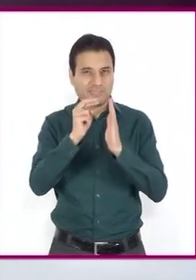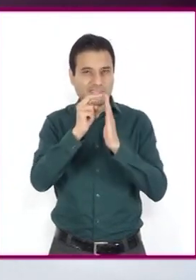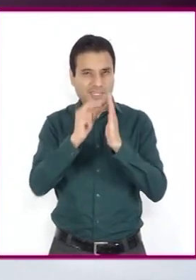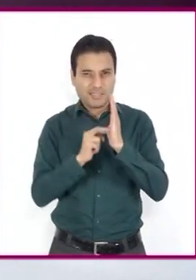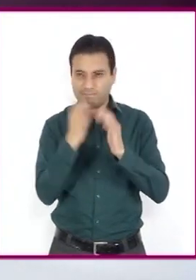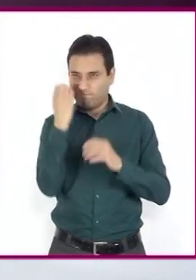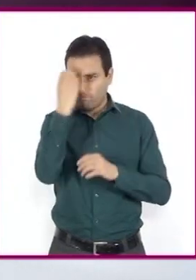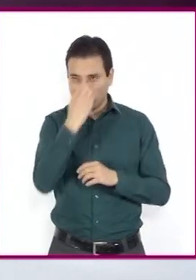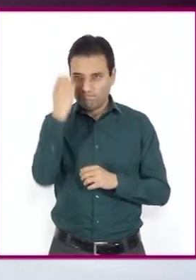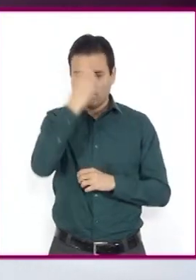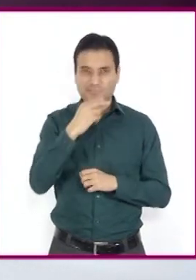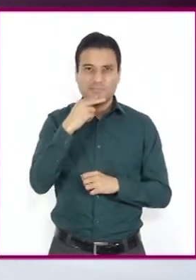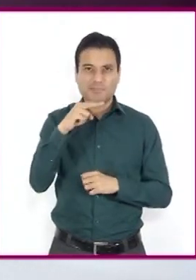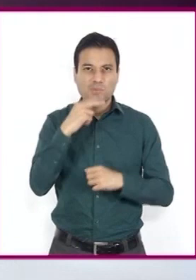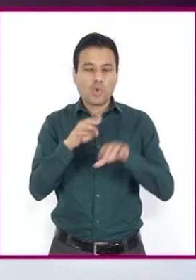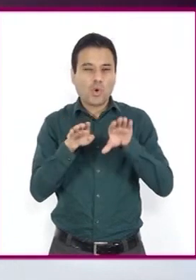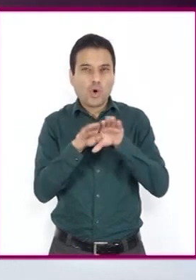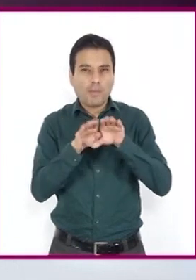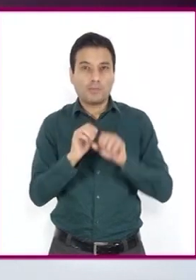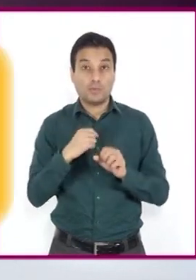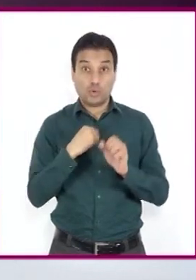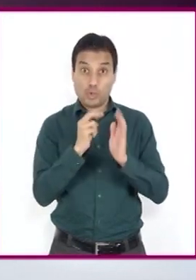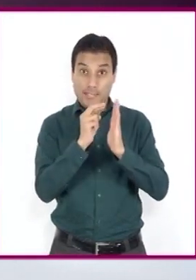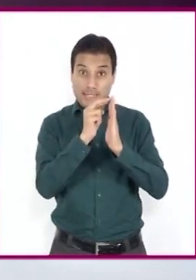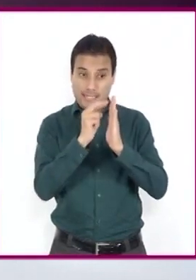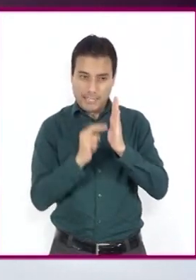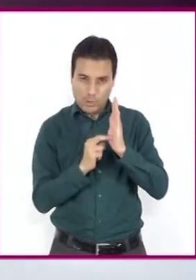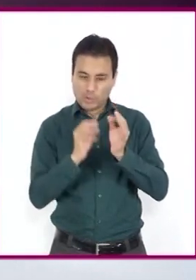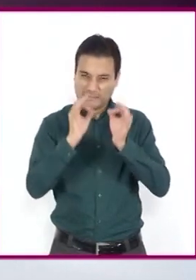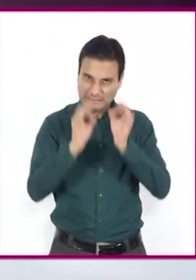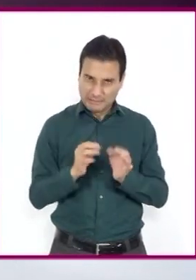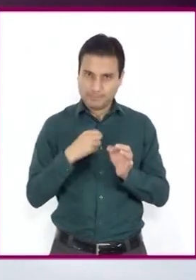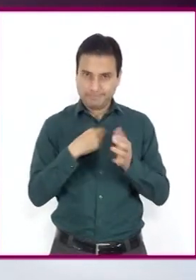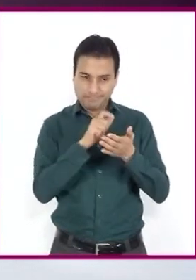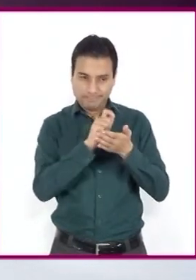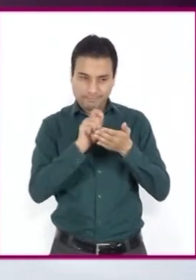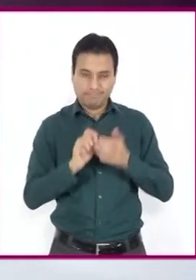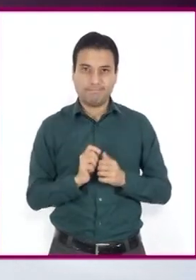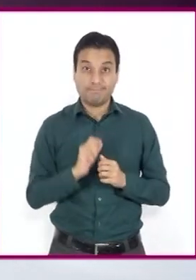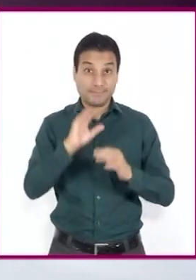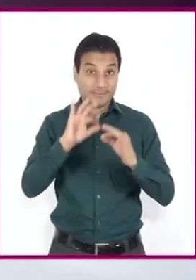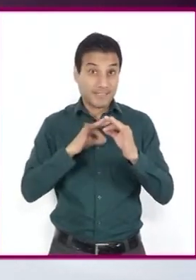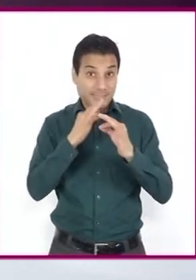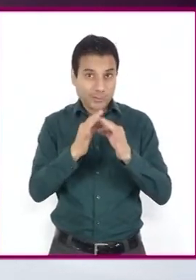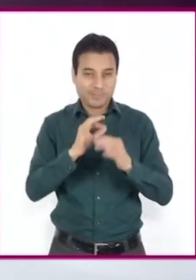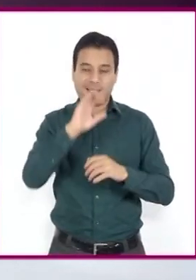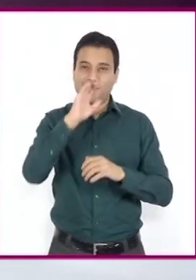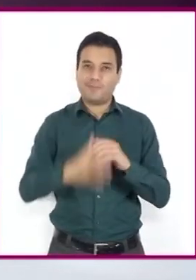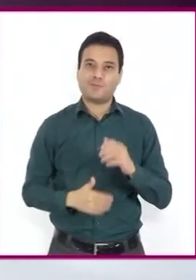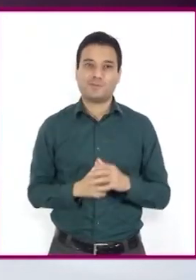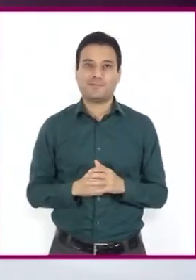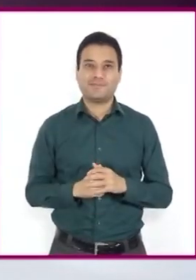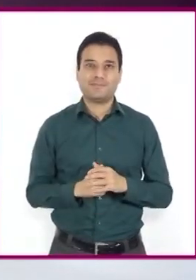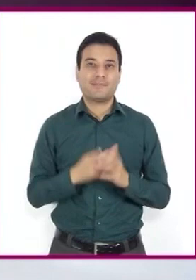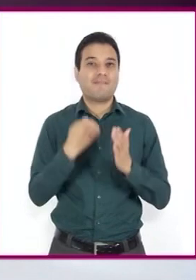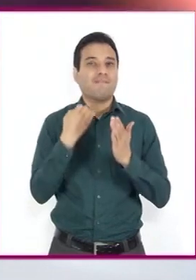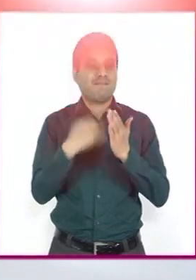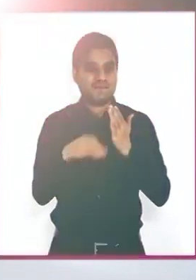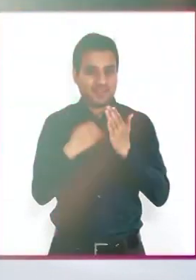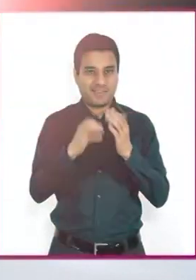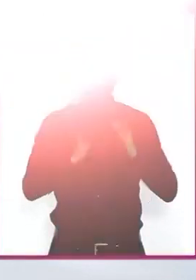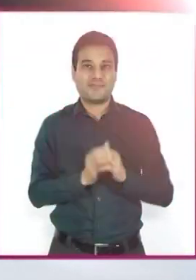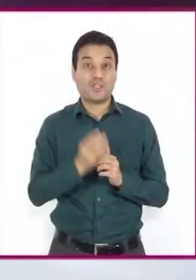verbales y voy a redactar unos reglamentos muy efectivos. ¿Listos? Terminamos, pero aún nos queda